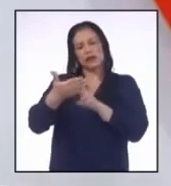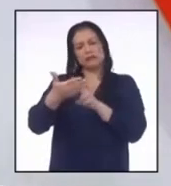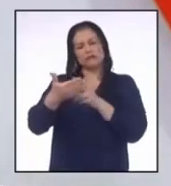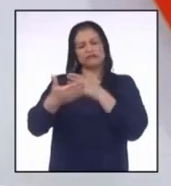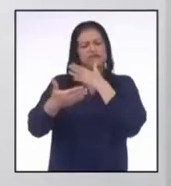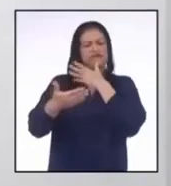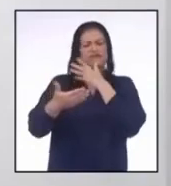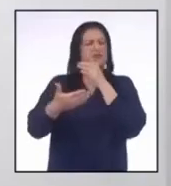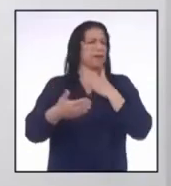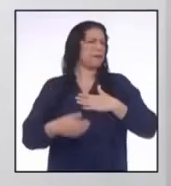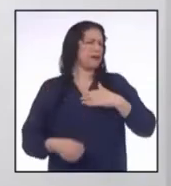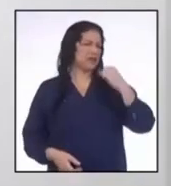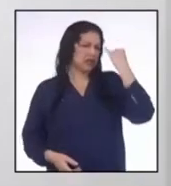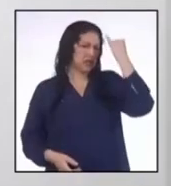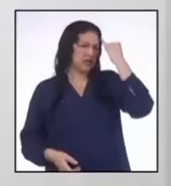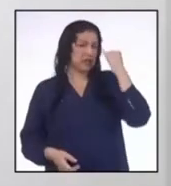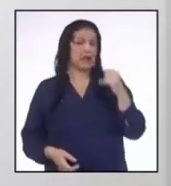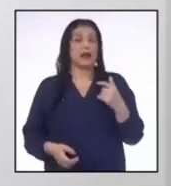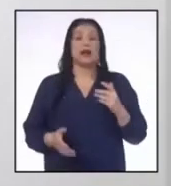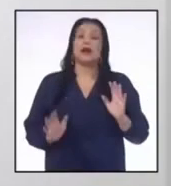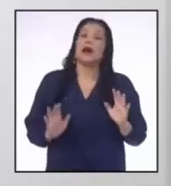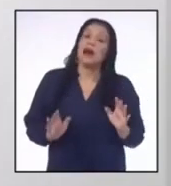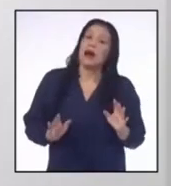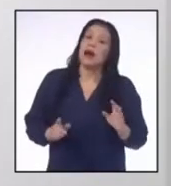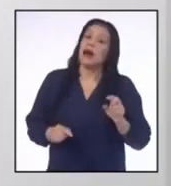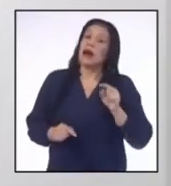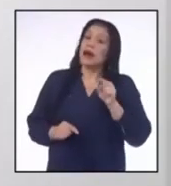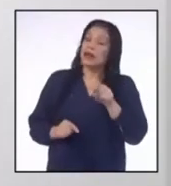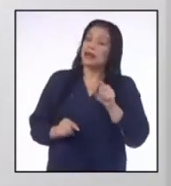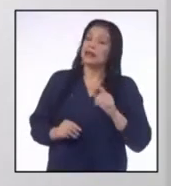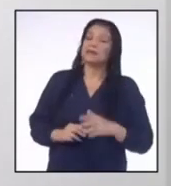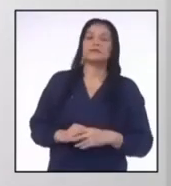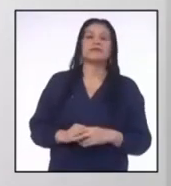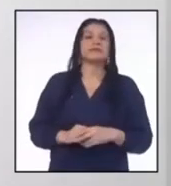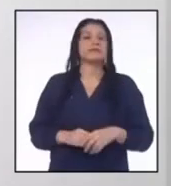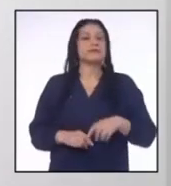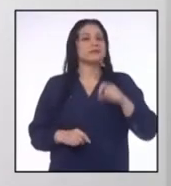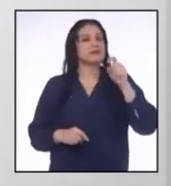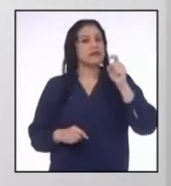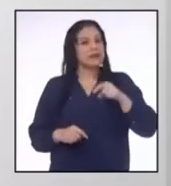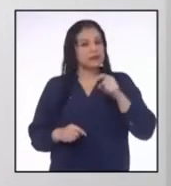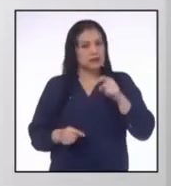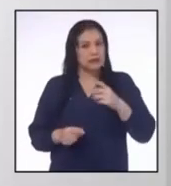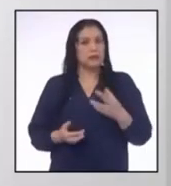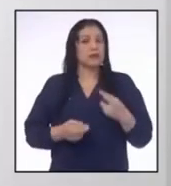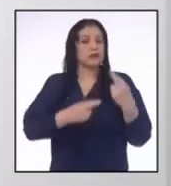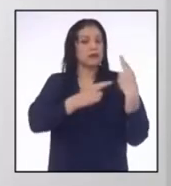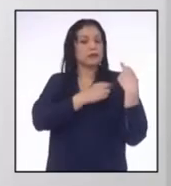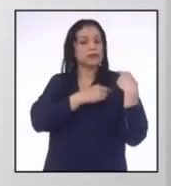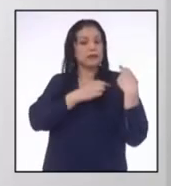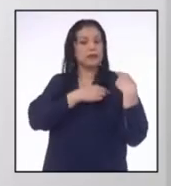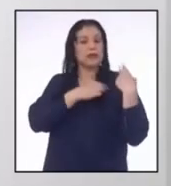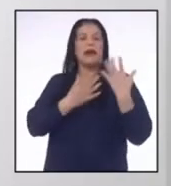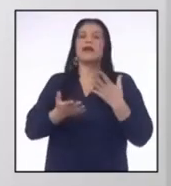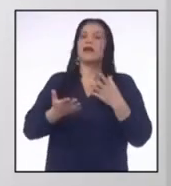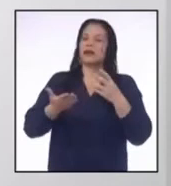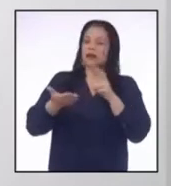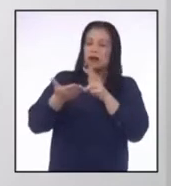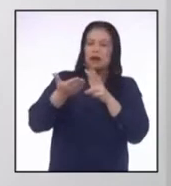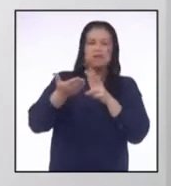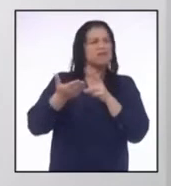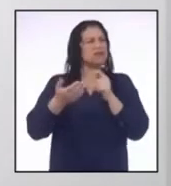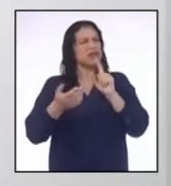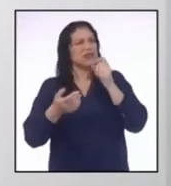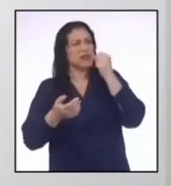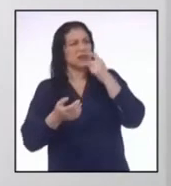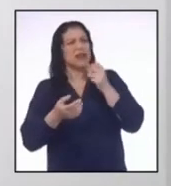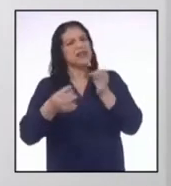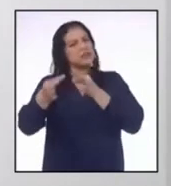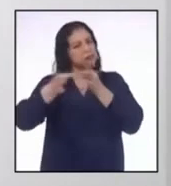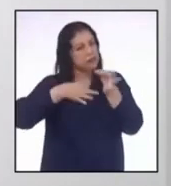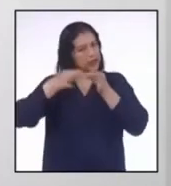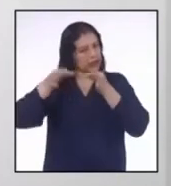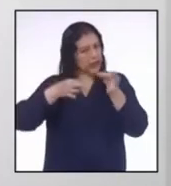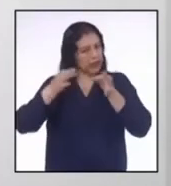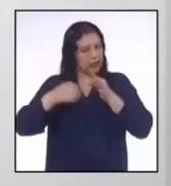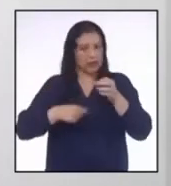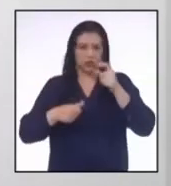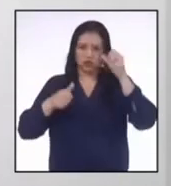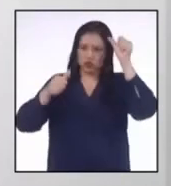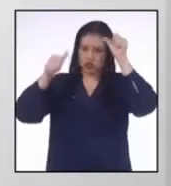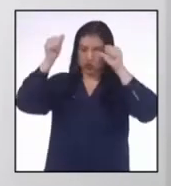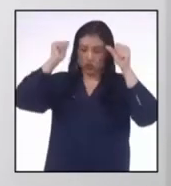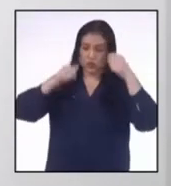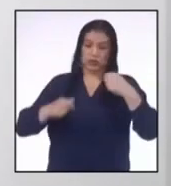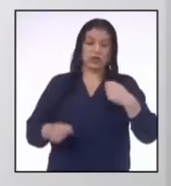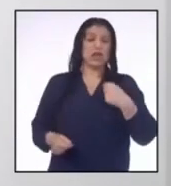entiende mis ideas? En ese caso, Sebastián, tenemos el deber de absolver sus dudas e inquietudes. Como